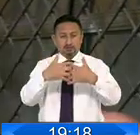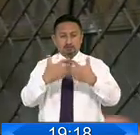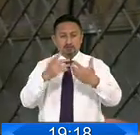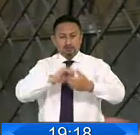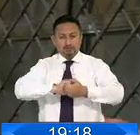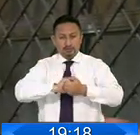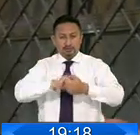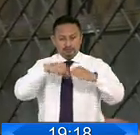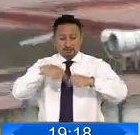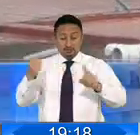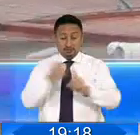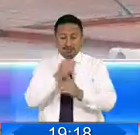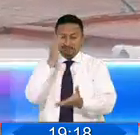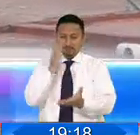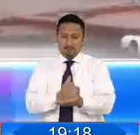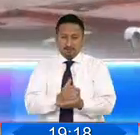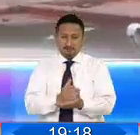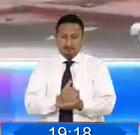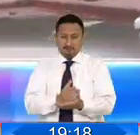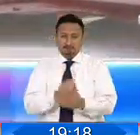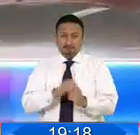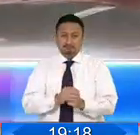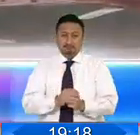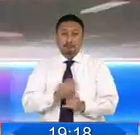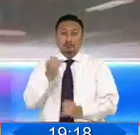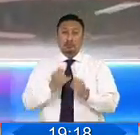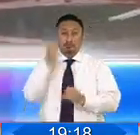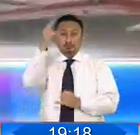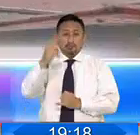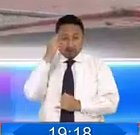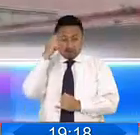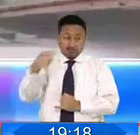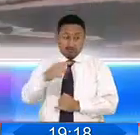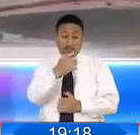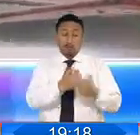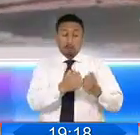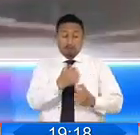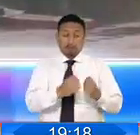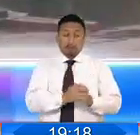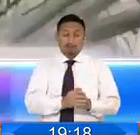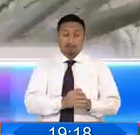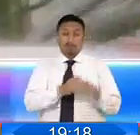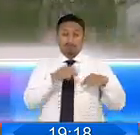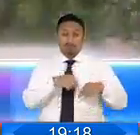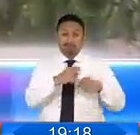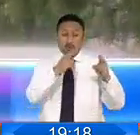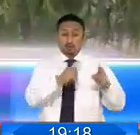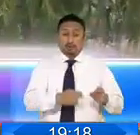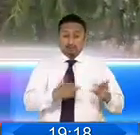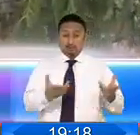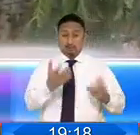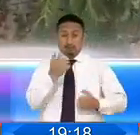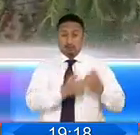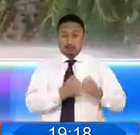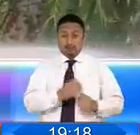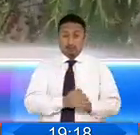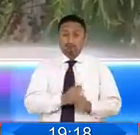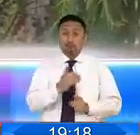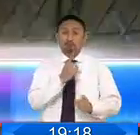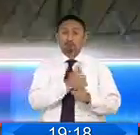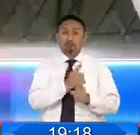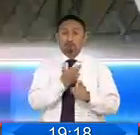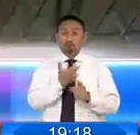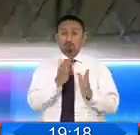y fin de la violencia, esta última razón de desorden y quebrantamiento histórico de la humanidad. Por tal motivo